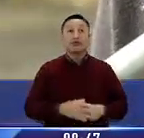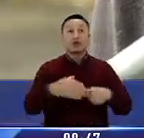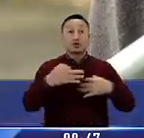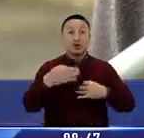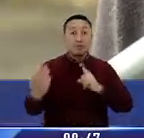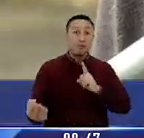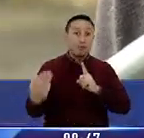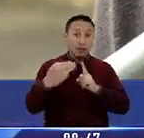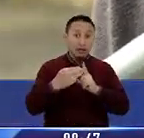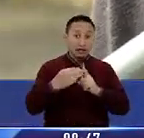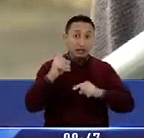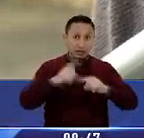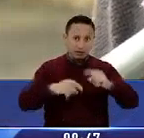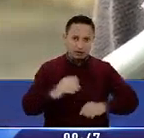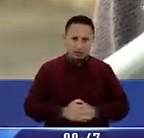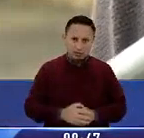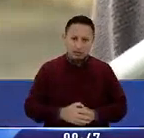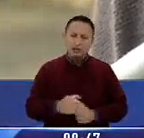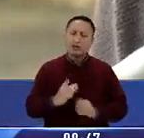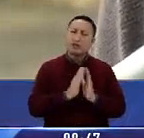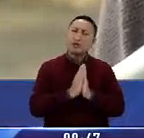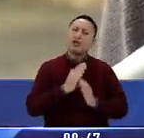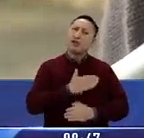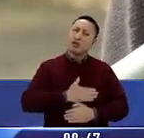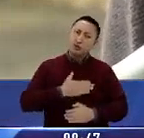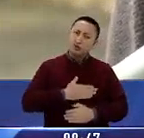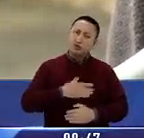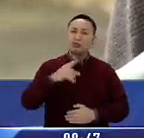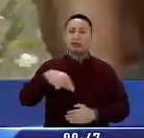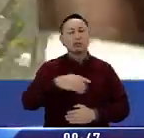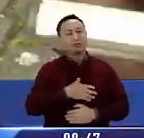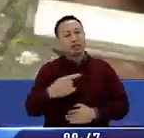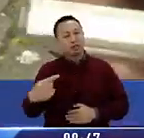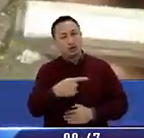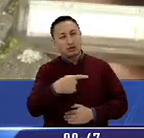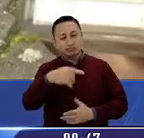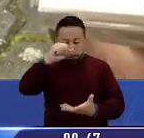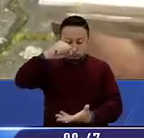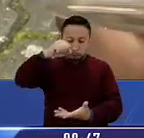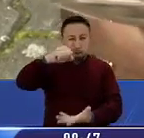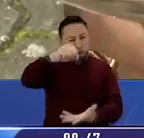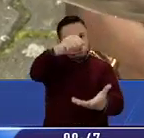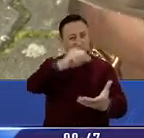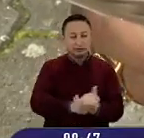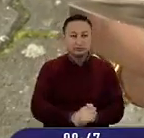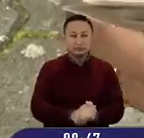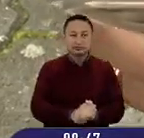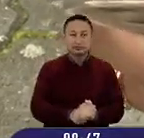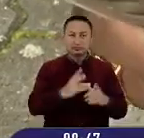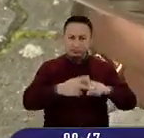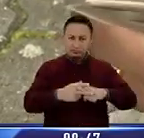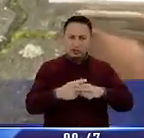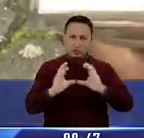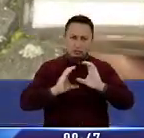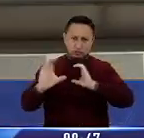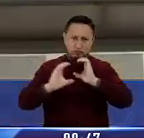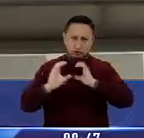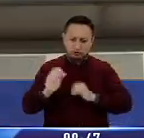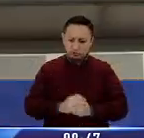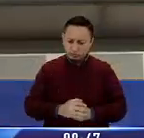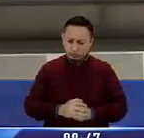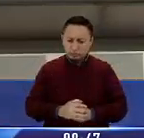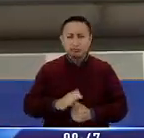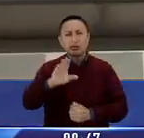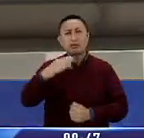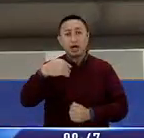de un gran amigo, entonces me pidió un favor que me dé recibiendo unas maletas. La conversación comenzó a fluir. Su amigo le indicaba que